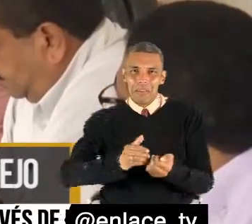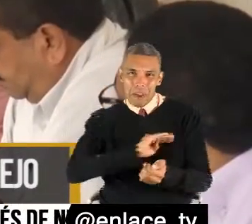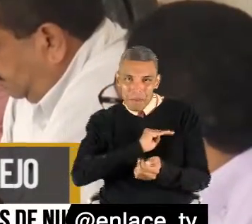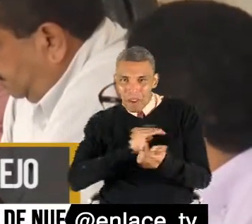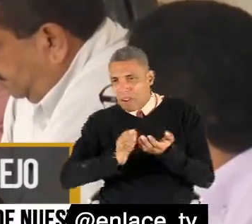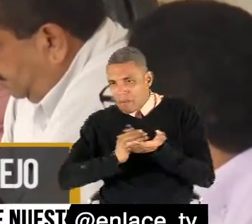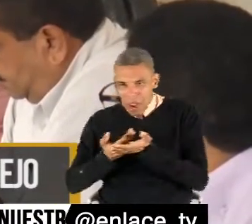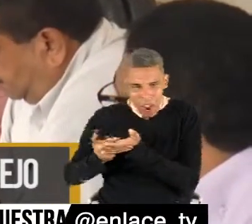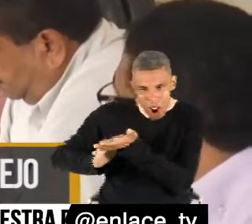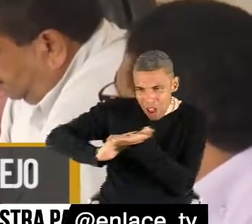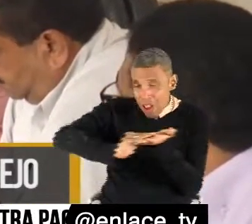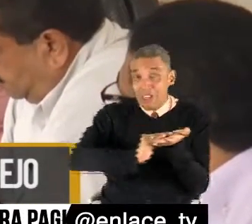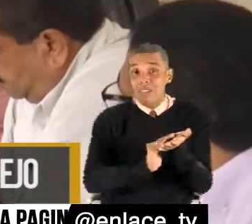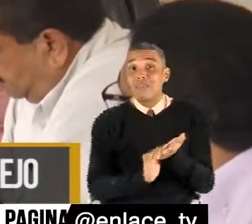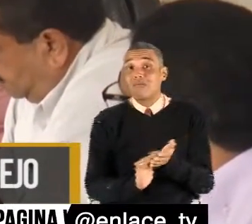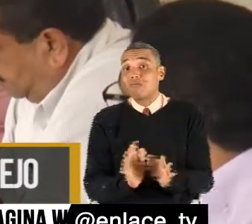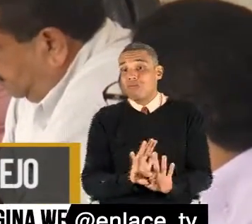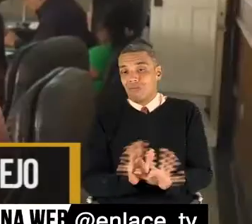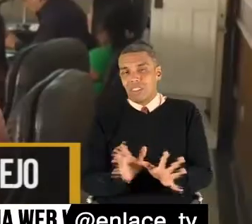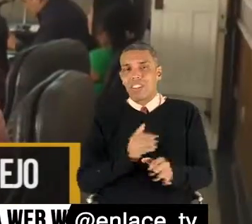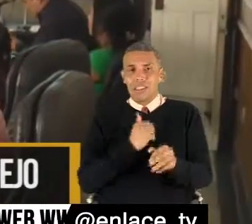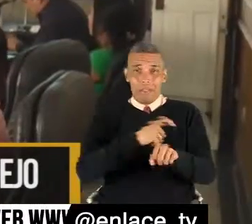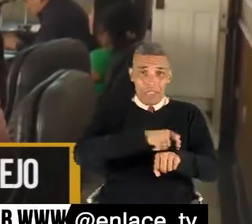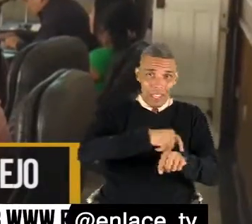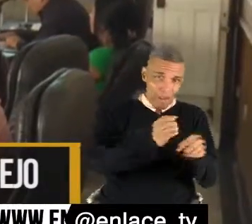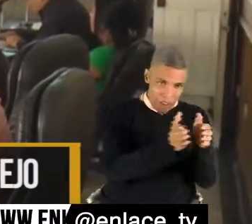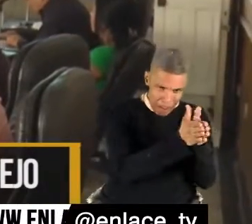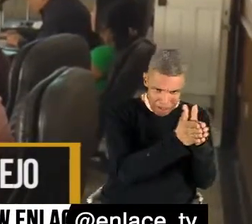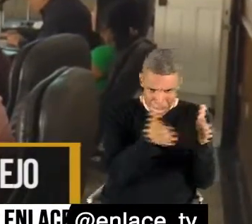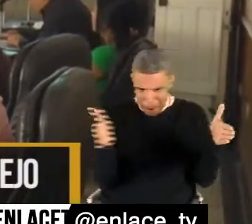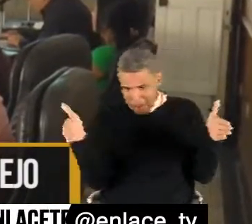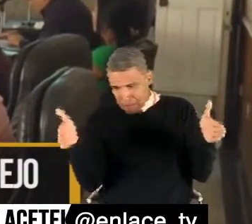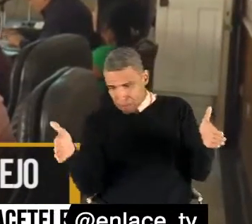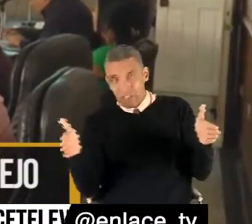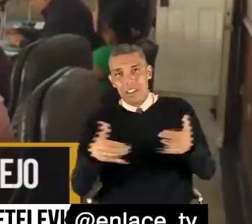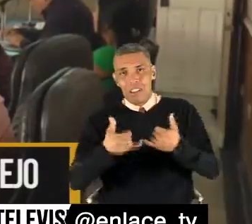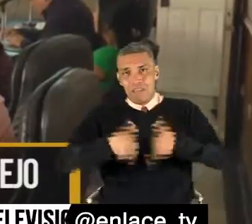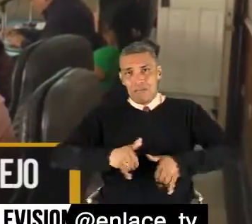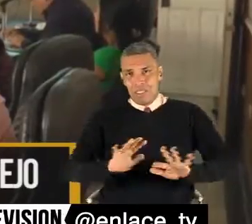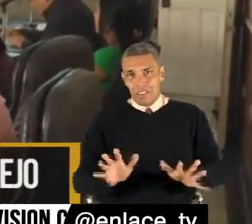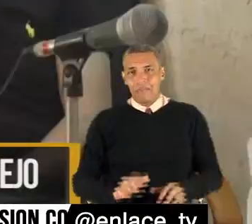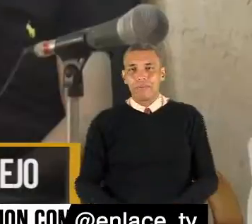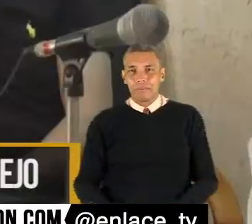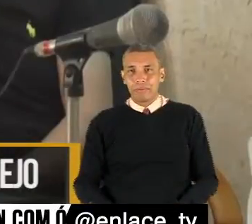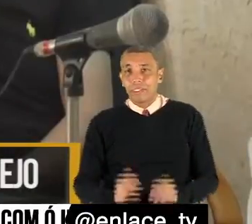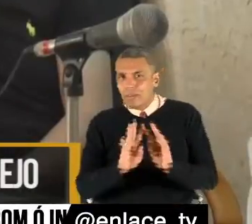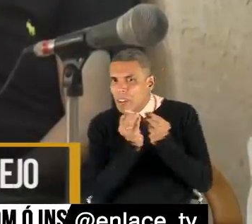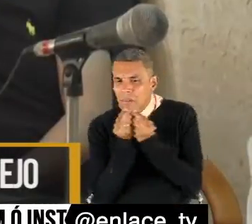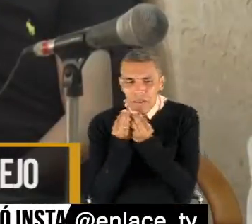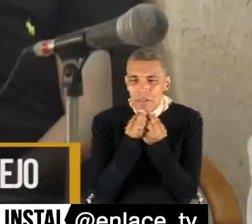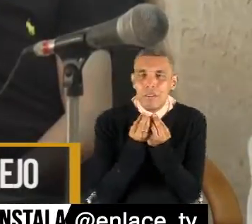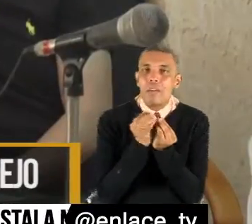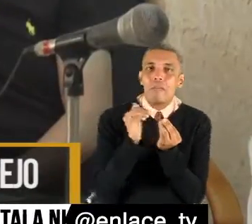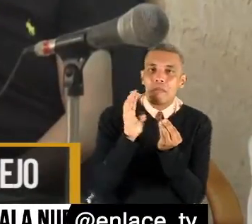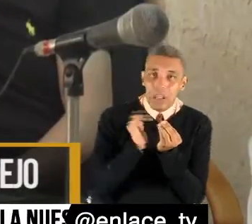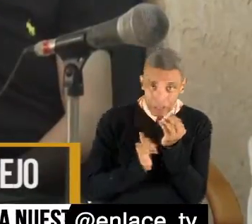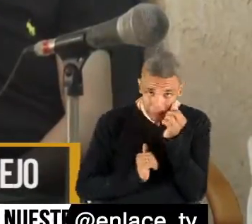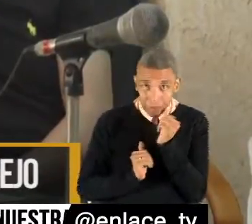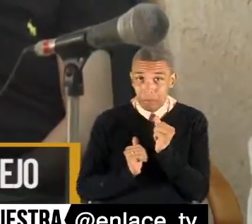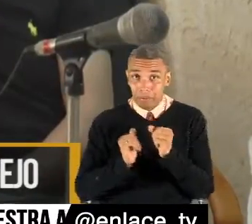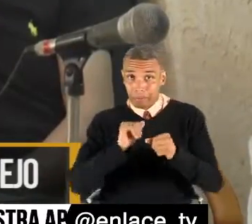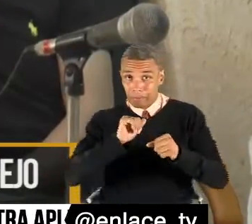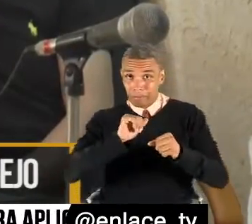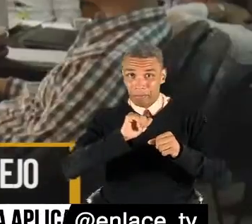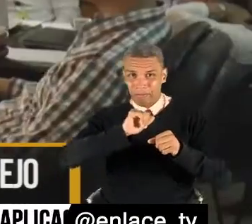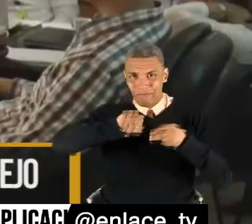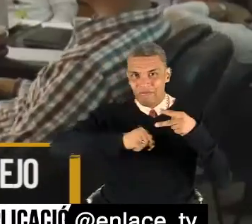Plan de Desarrollo Municipal 2016-2019. Otra de las iniciativas aprobada en plenaria por la corporación tiene que ver con el nombre asignado al patinódromo